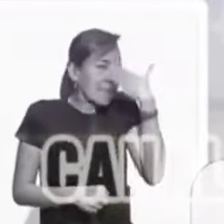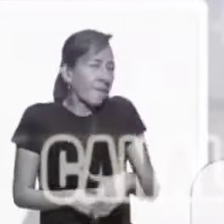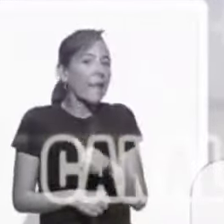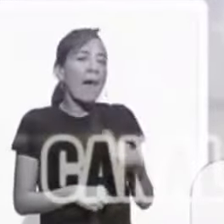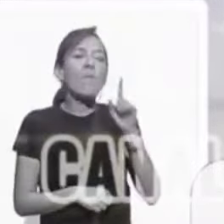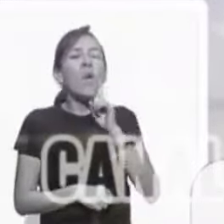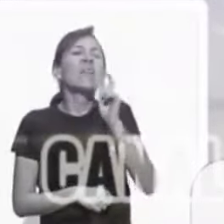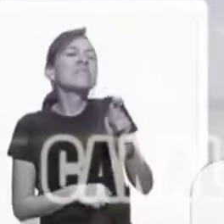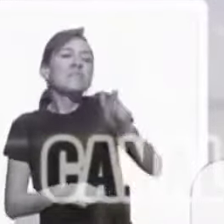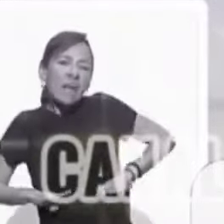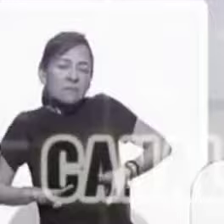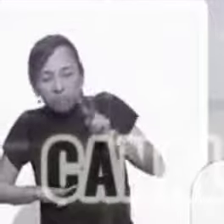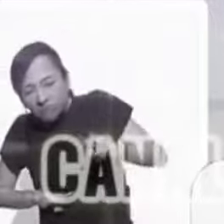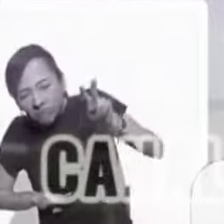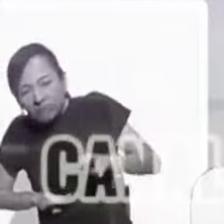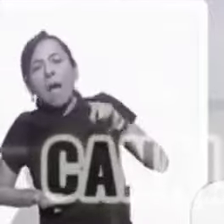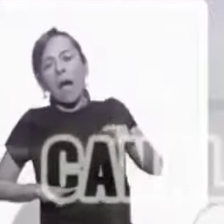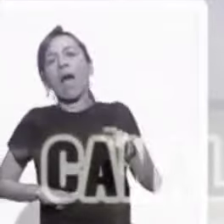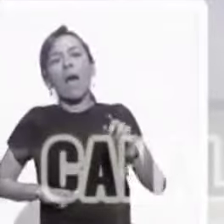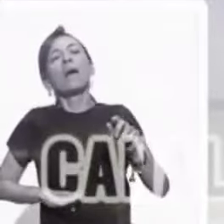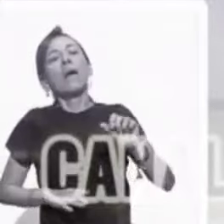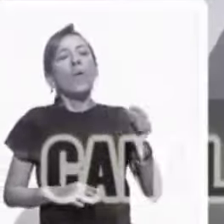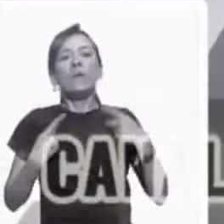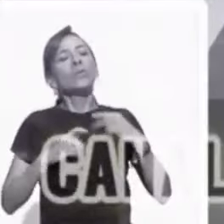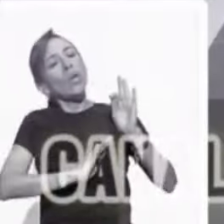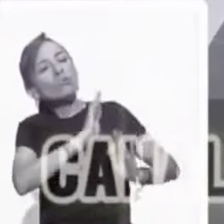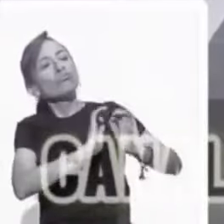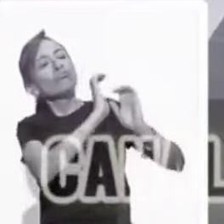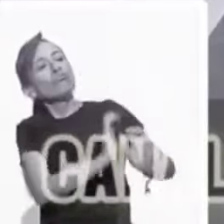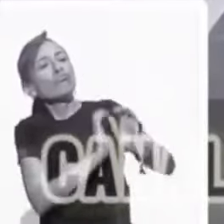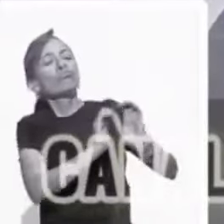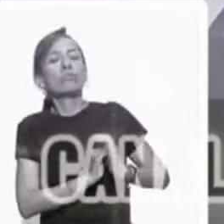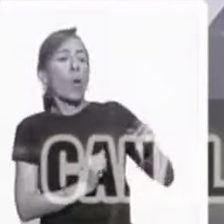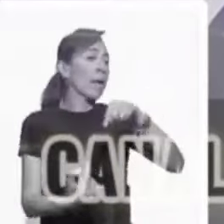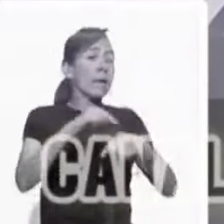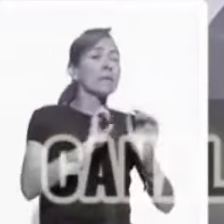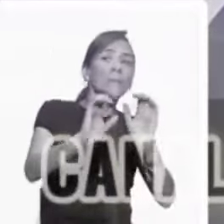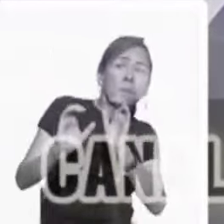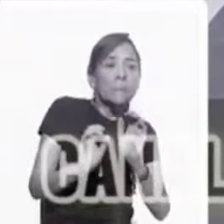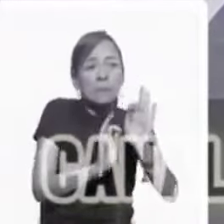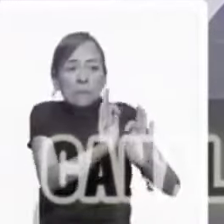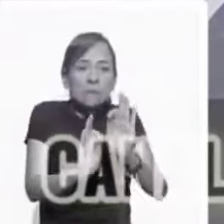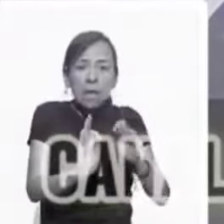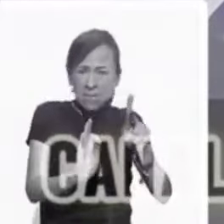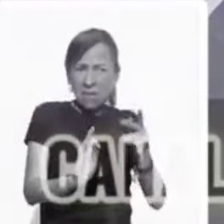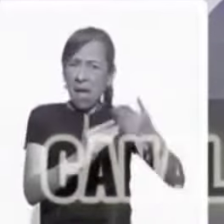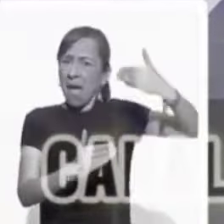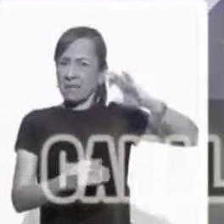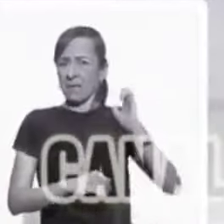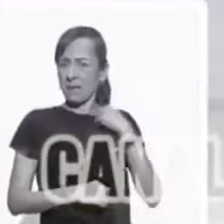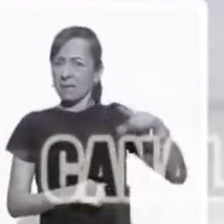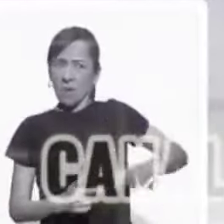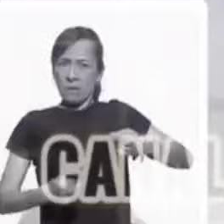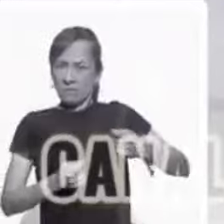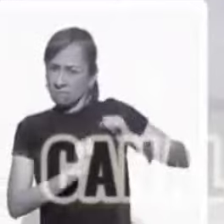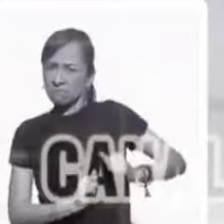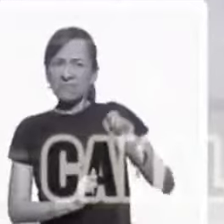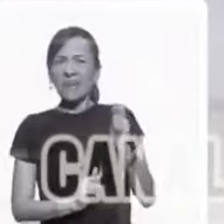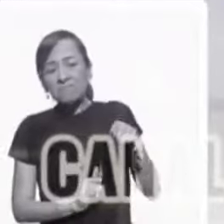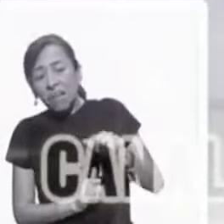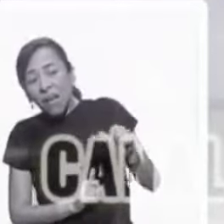los demás y que se cuidan a sí mismas y muchas veces demasiadas las administraciones nunca se han ocupado de las mujeres y de sus problemas de lo que